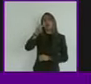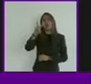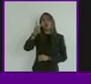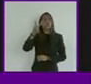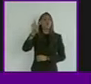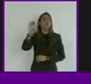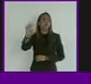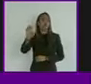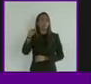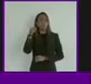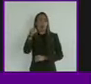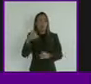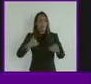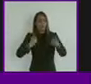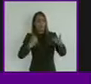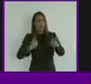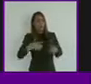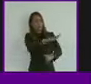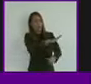realidad de jóvenes, pues más a nivel